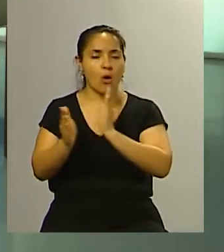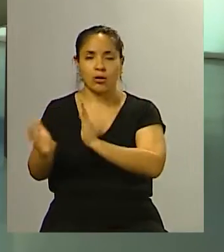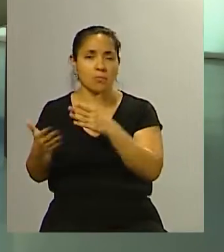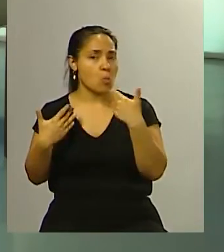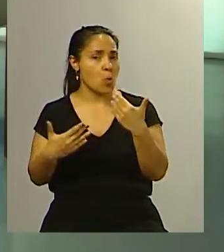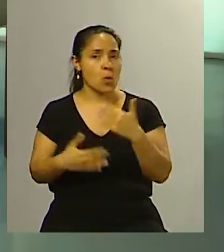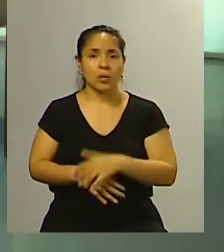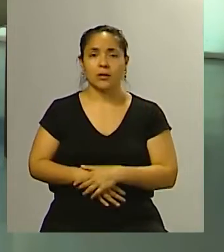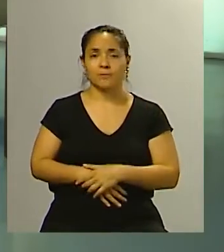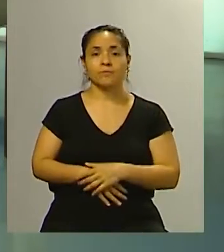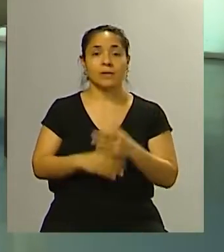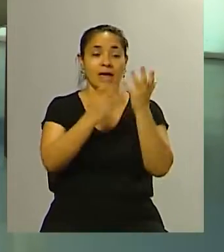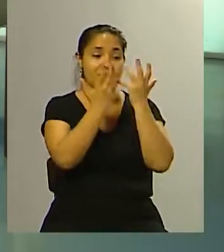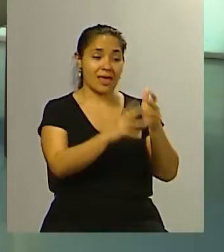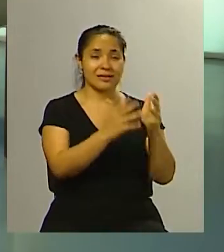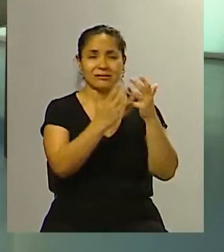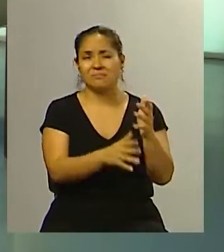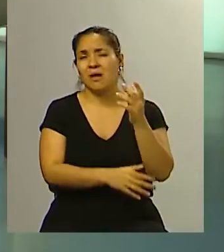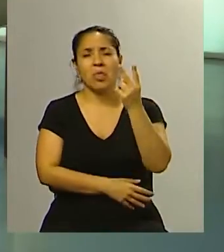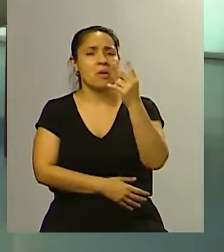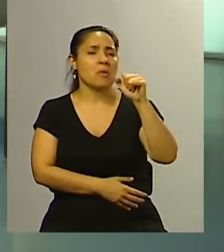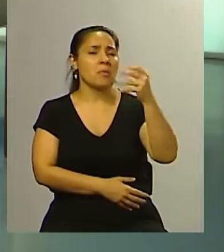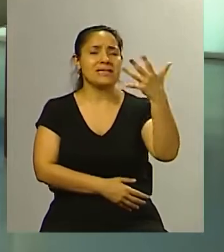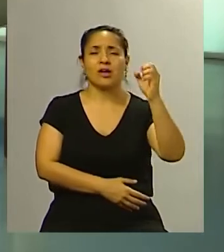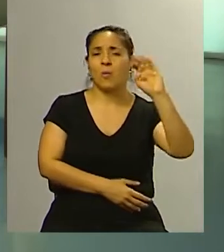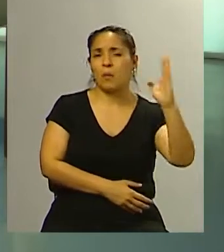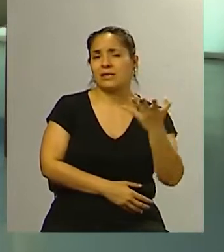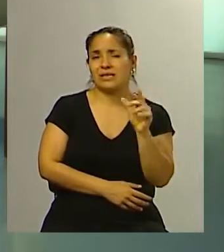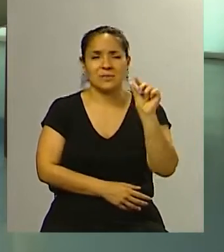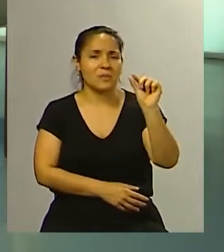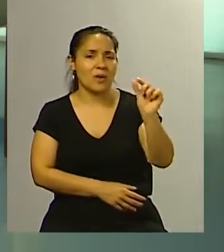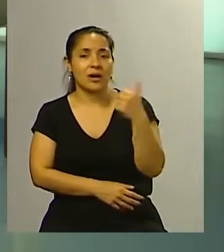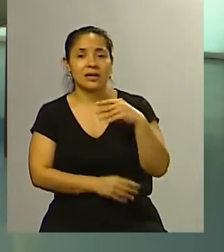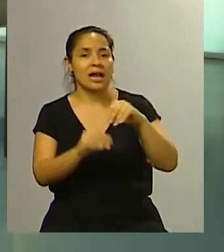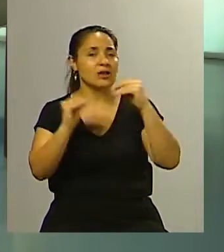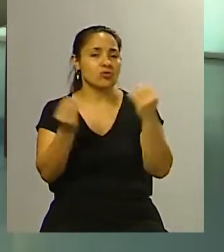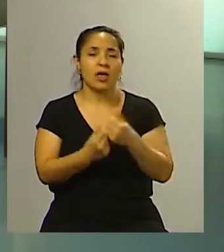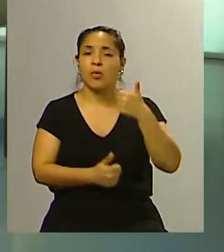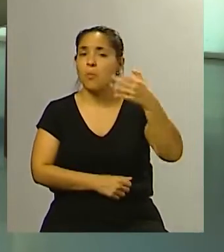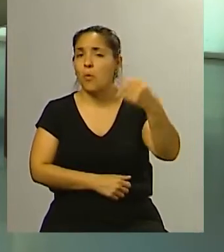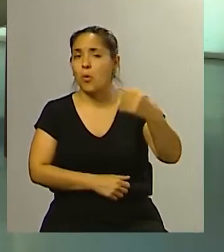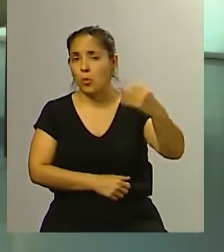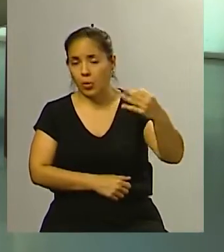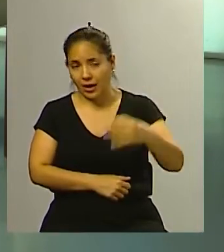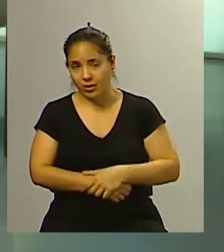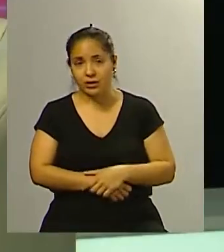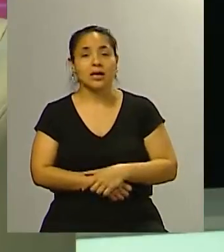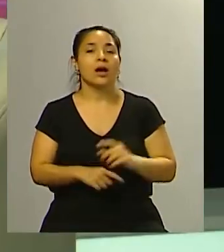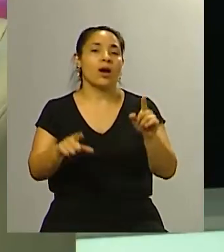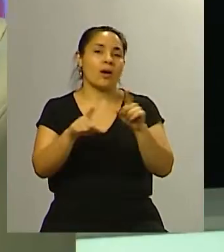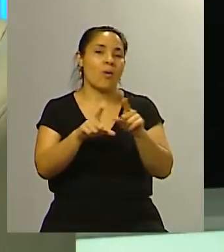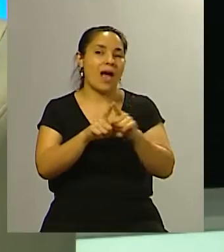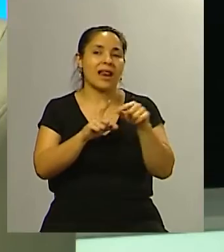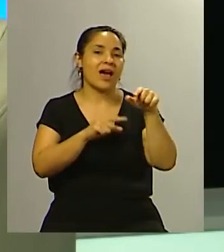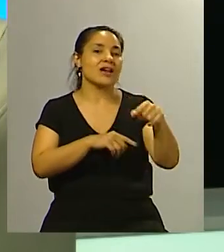y tuvimos una deserción que no iba más del 2,5, claro, con lo cual son muy buenos resultados. Lo que no significa que todo lo que sucedió